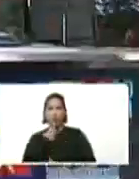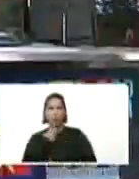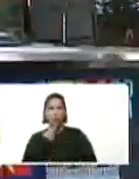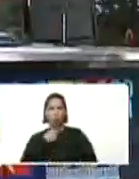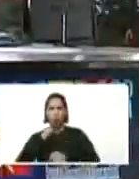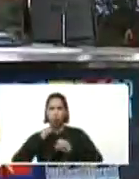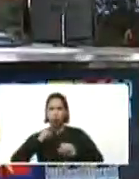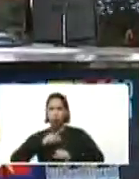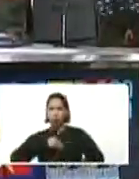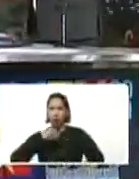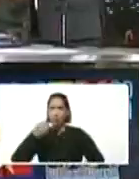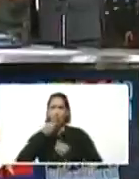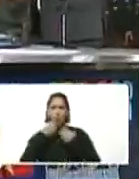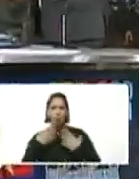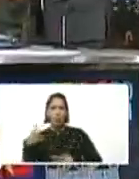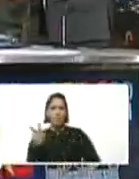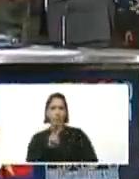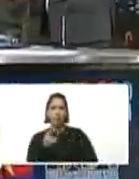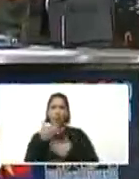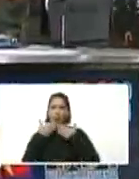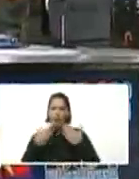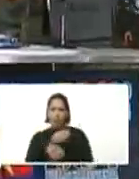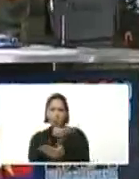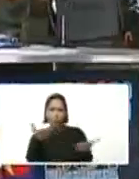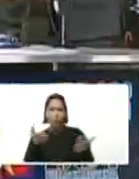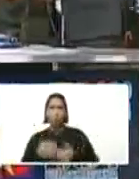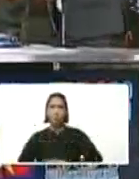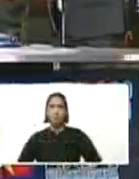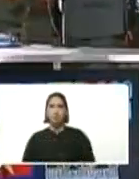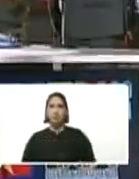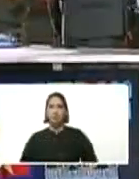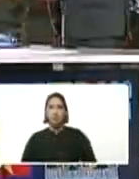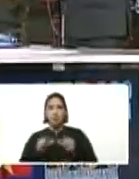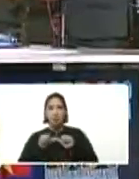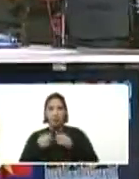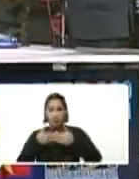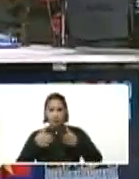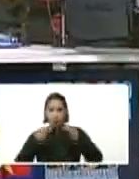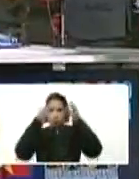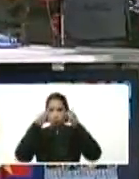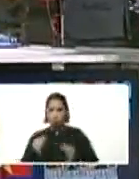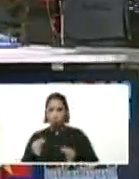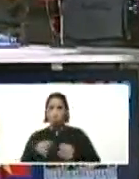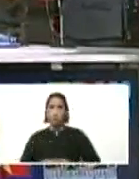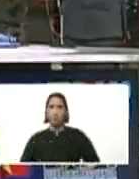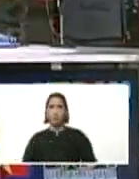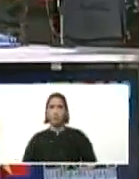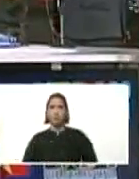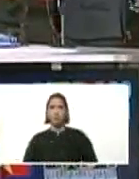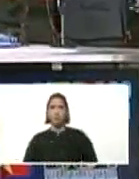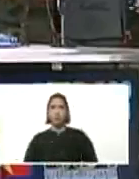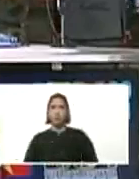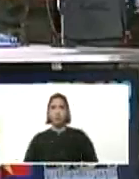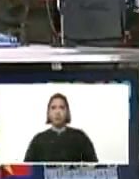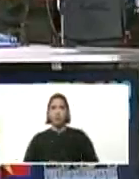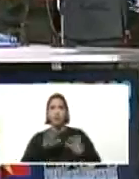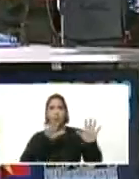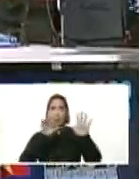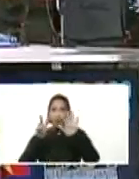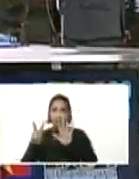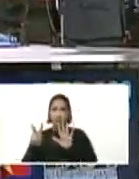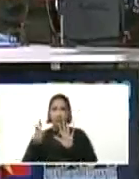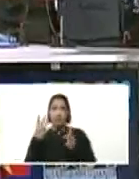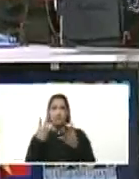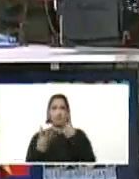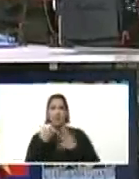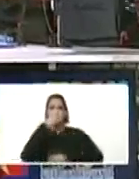es el alma buena de Venezuela. Gracias a ustedes. Queda inaugurada oficialmente la edición número 17